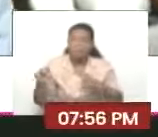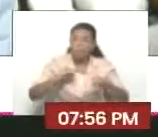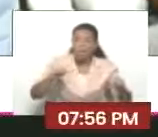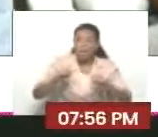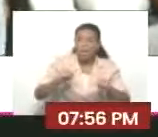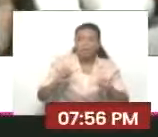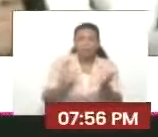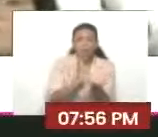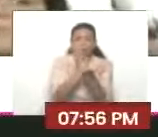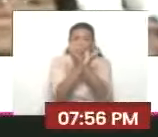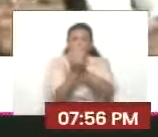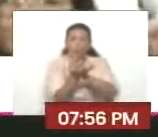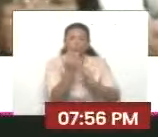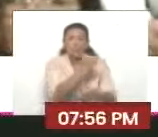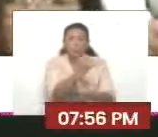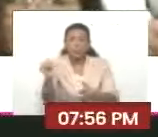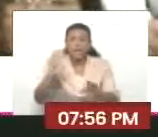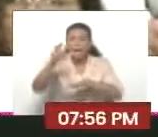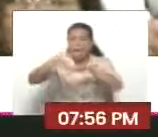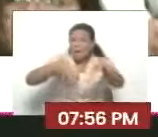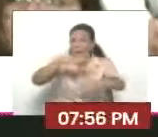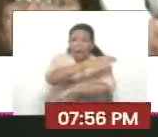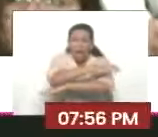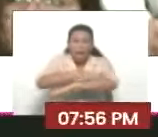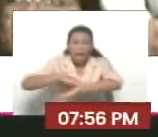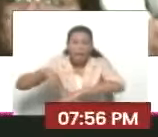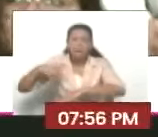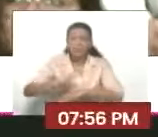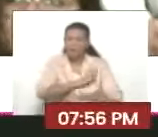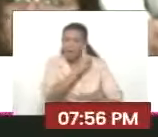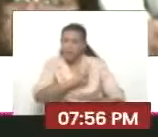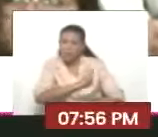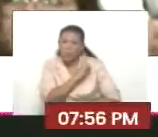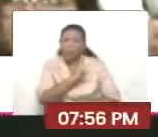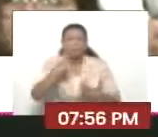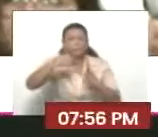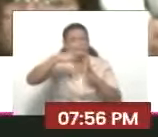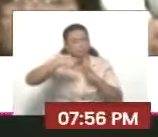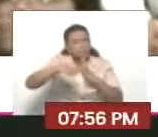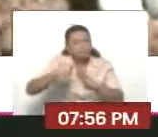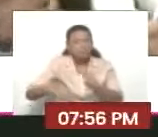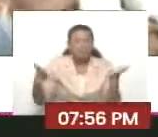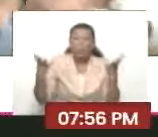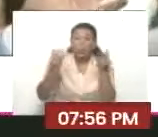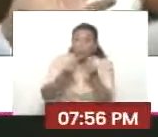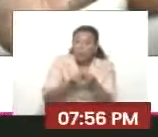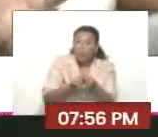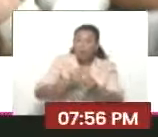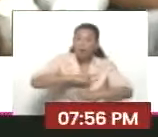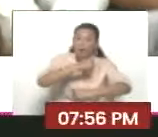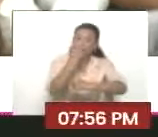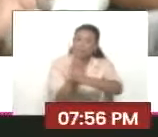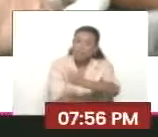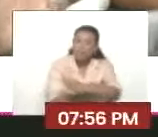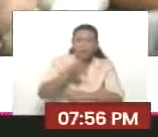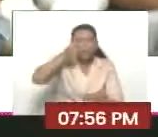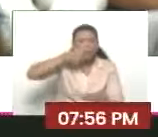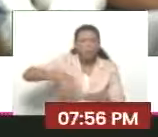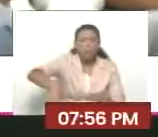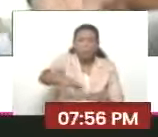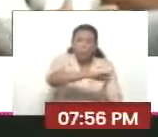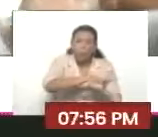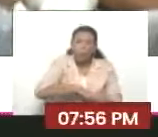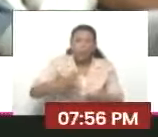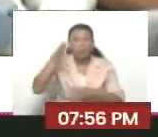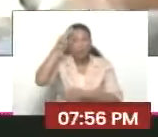movimientos ecosocialistas, los movimientos animalistas, los movimientos religiosos, etcétera, junto a toda la fuerza del poder popular,